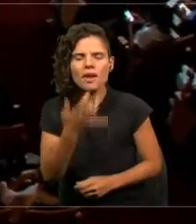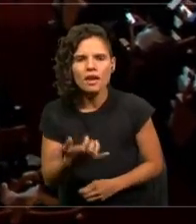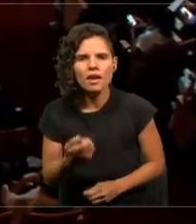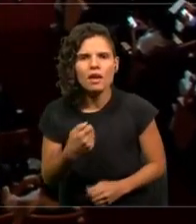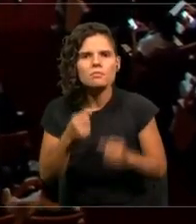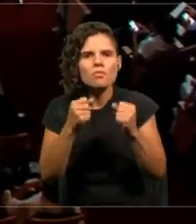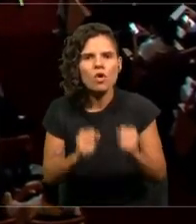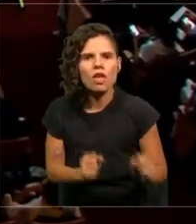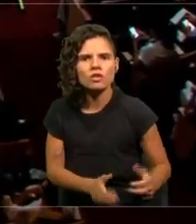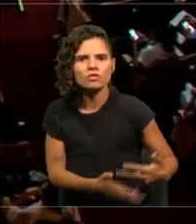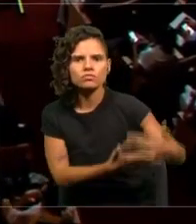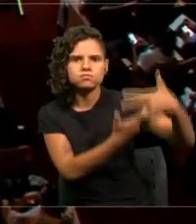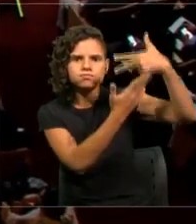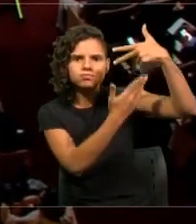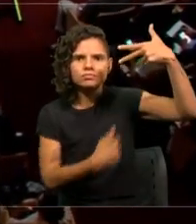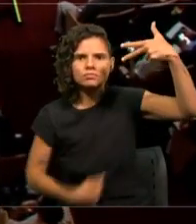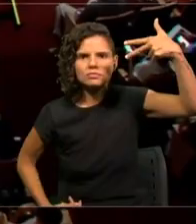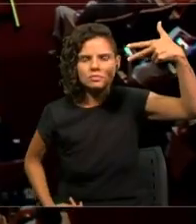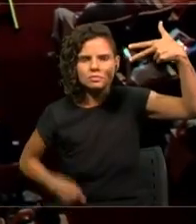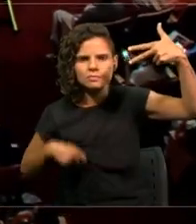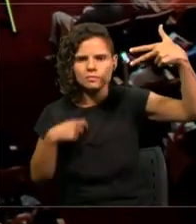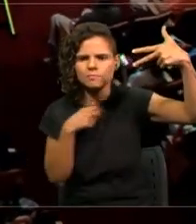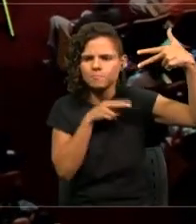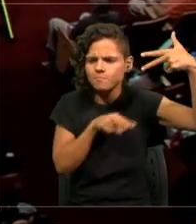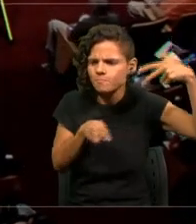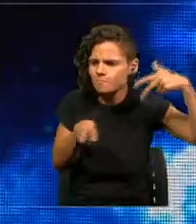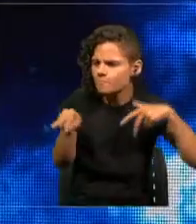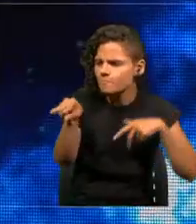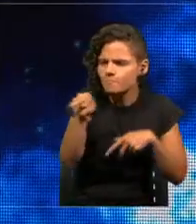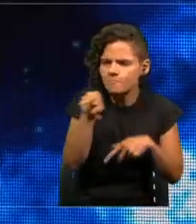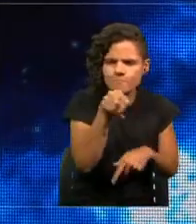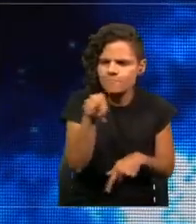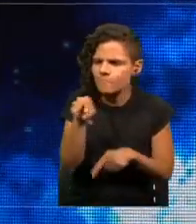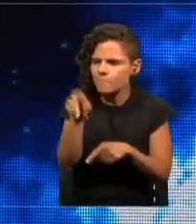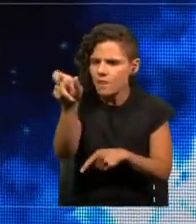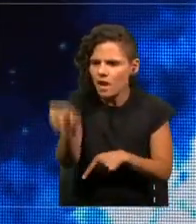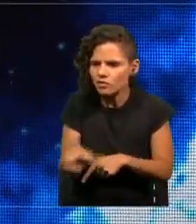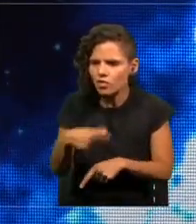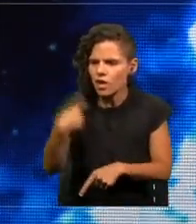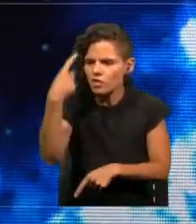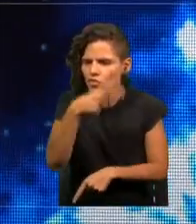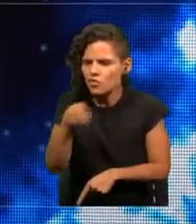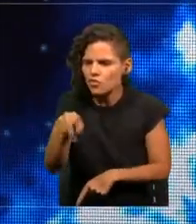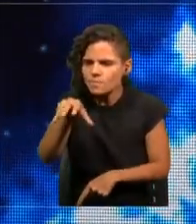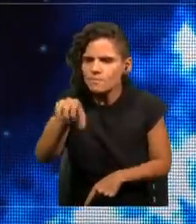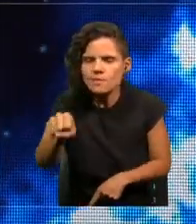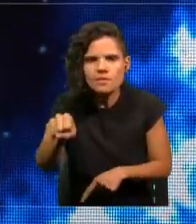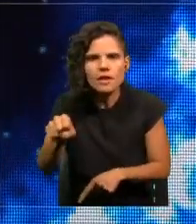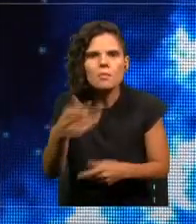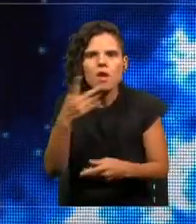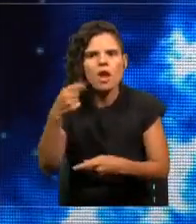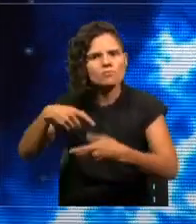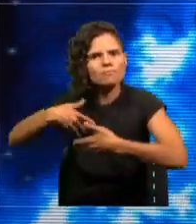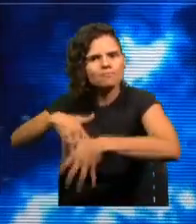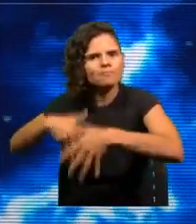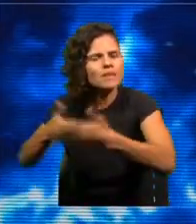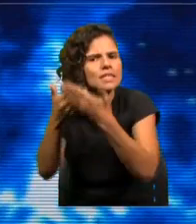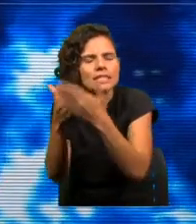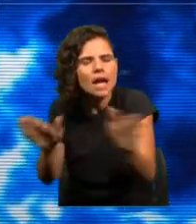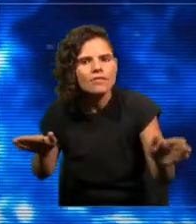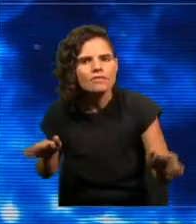de poder perseguir y detener a personas cuando se están manifestando libremente